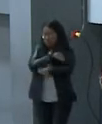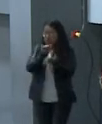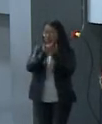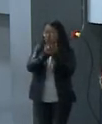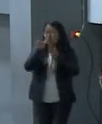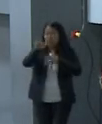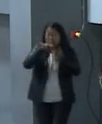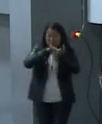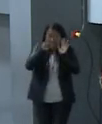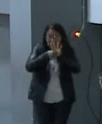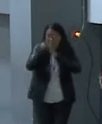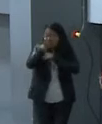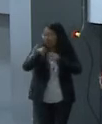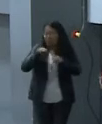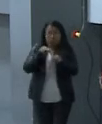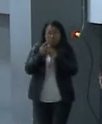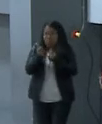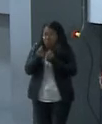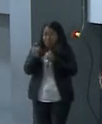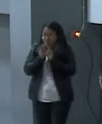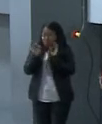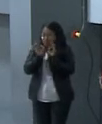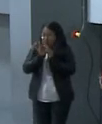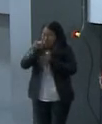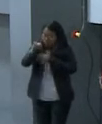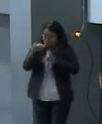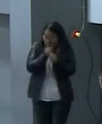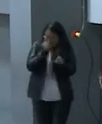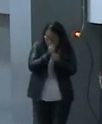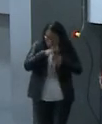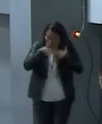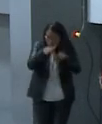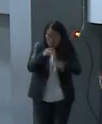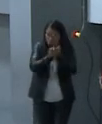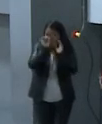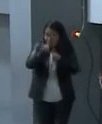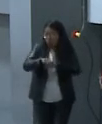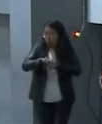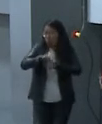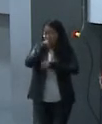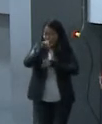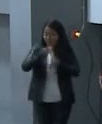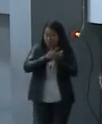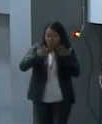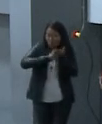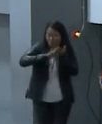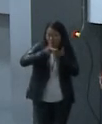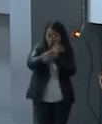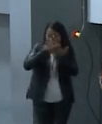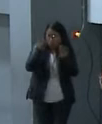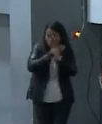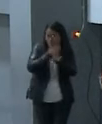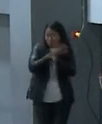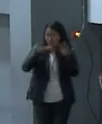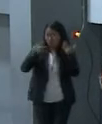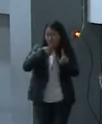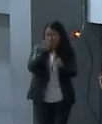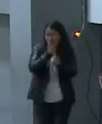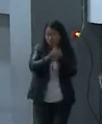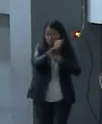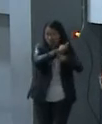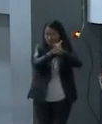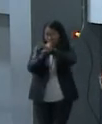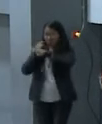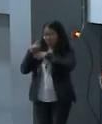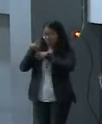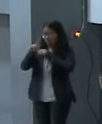que ser claro que no hay dinero para la formalización laboral plena y para subsanar todas las dificultades con las que contamos las diferentes instituciones de